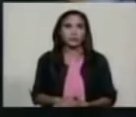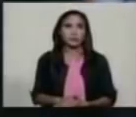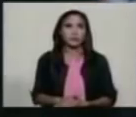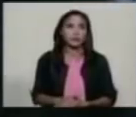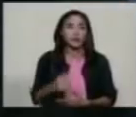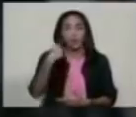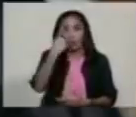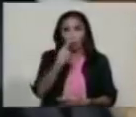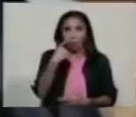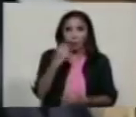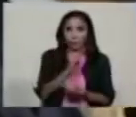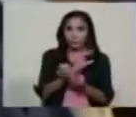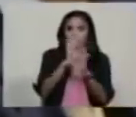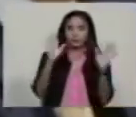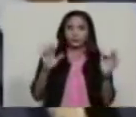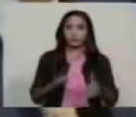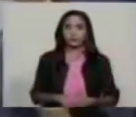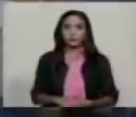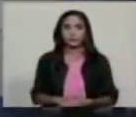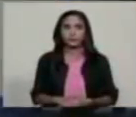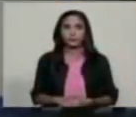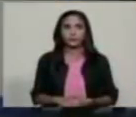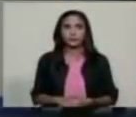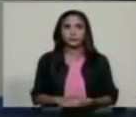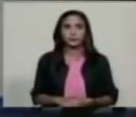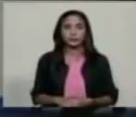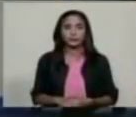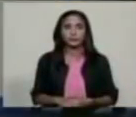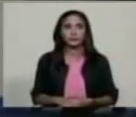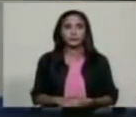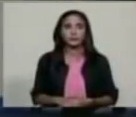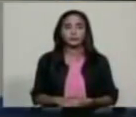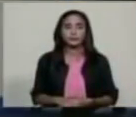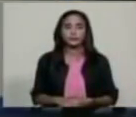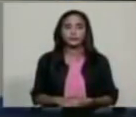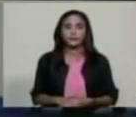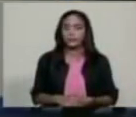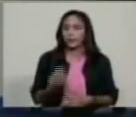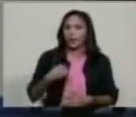ser. Nosotros no hemos tenido,